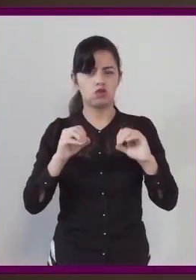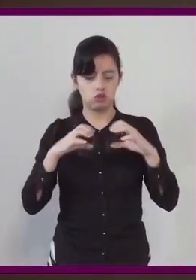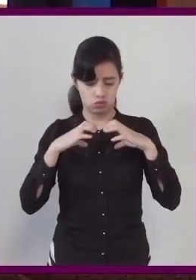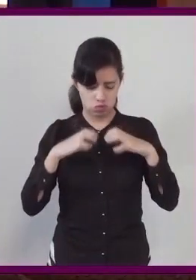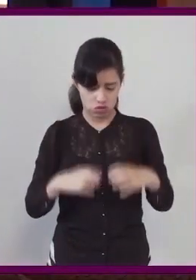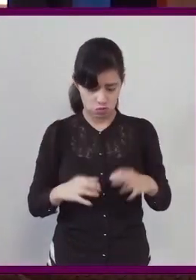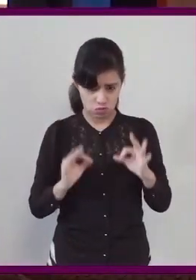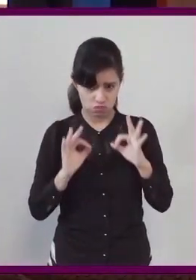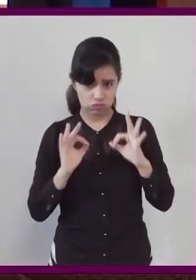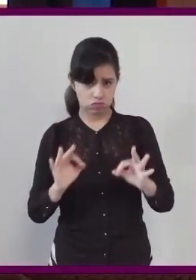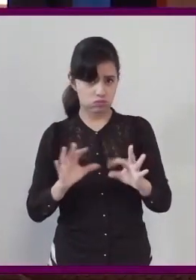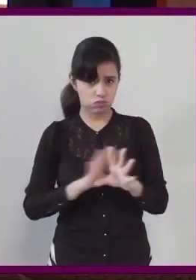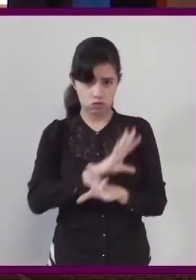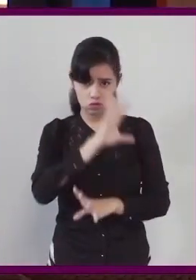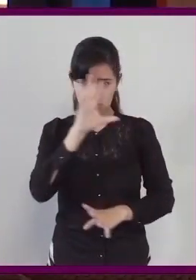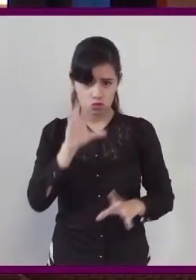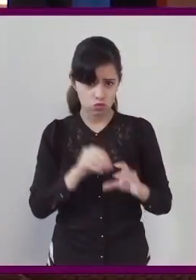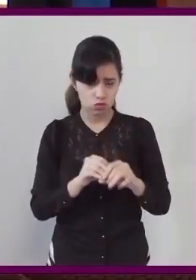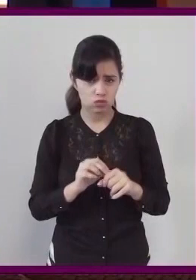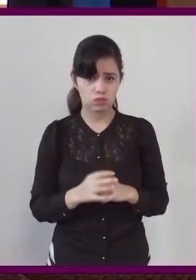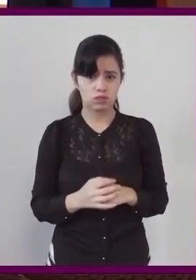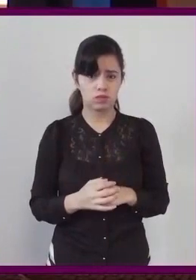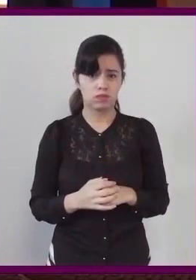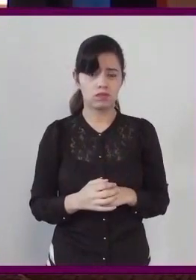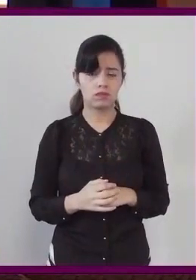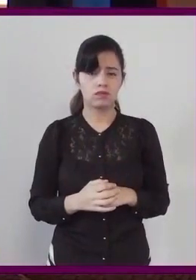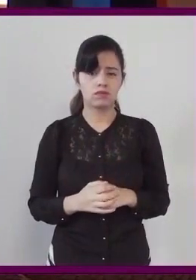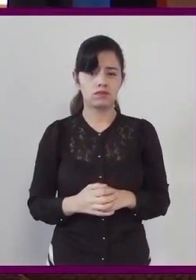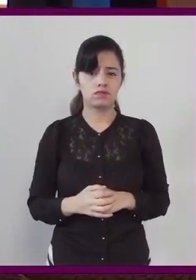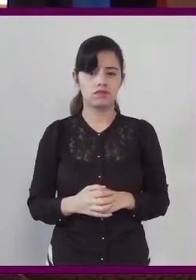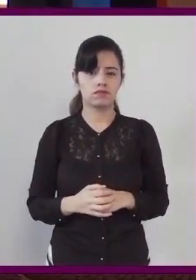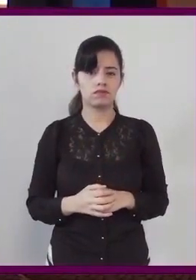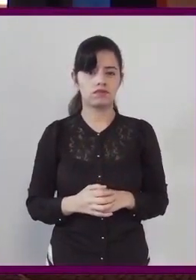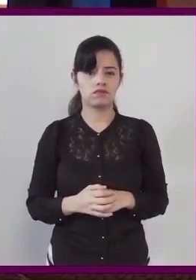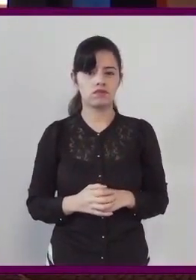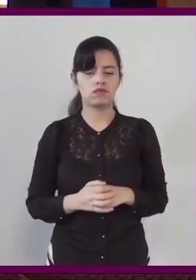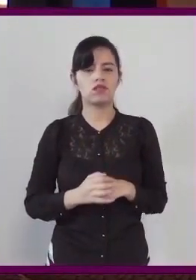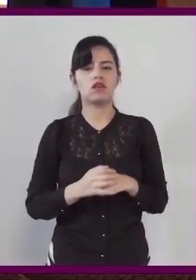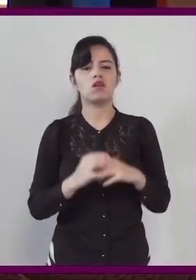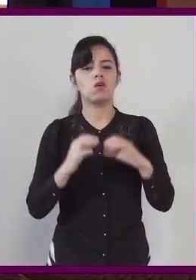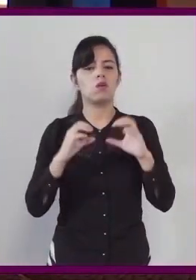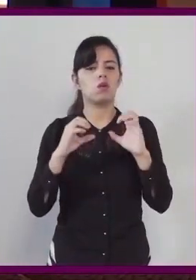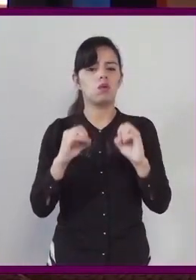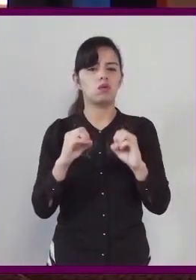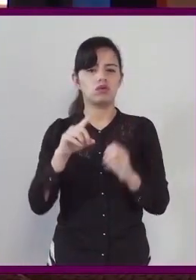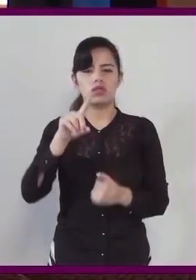nuestros cuerpos de manera predecible, ¿no? O la sexualidad que representemos,